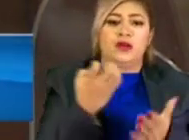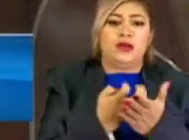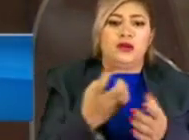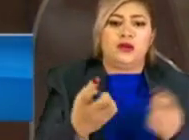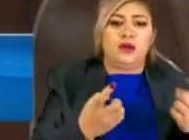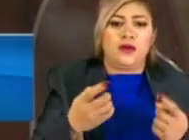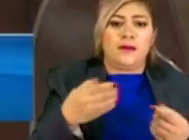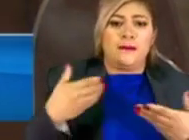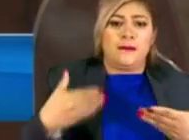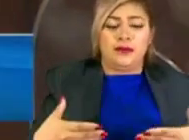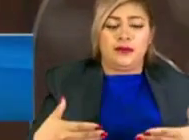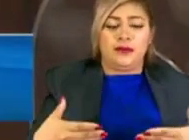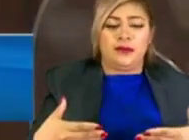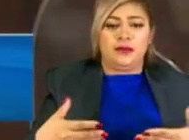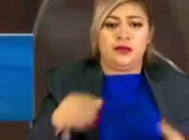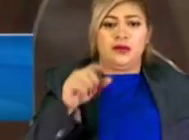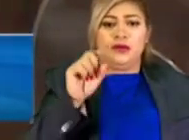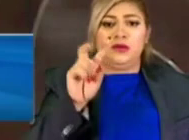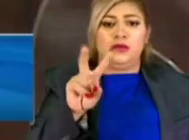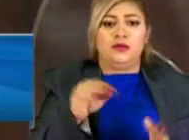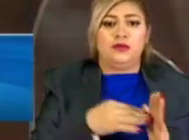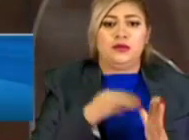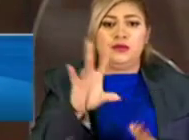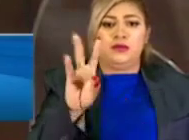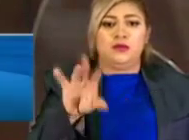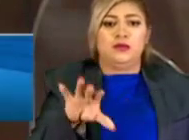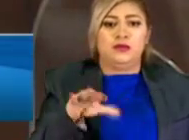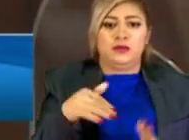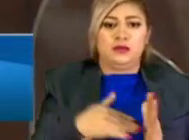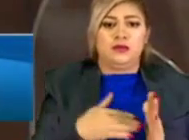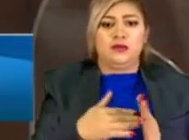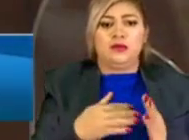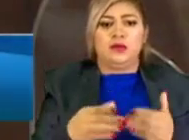fue de 2.785 millones de balboas.